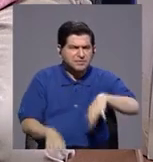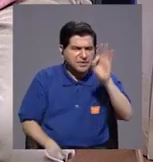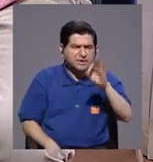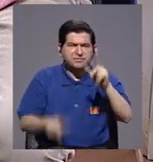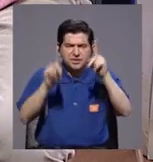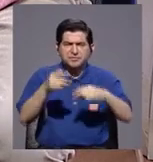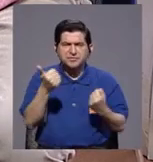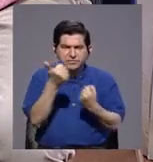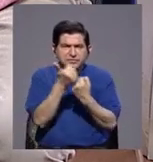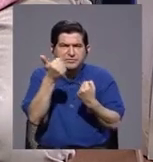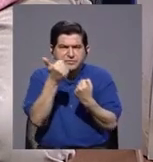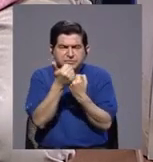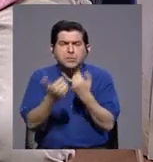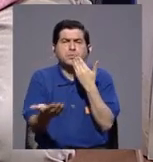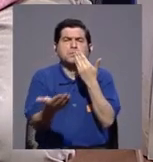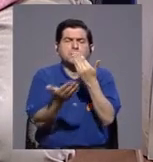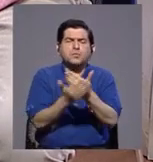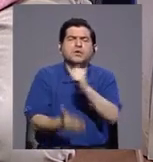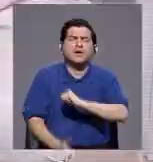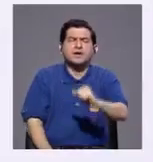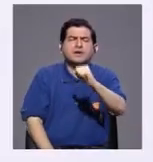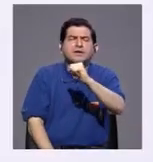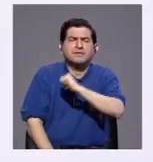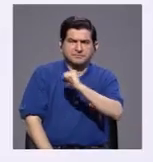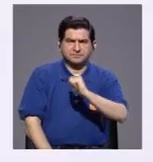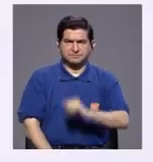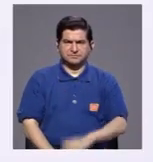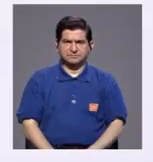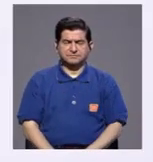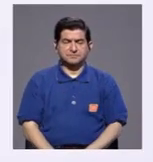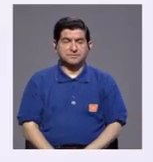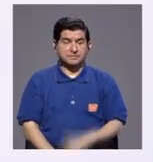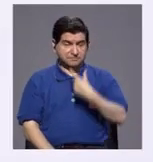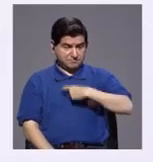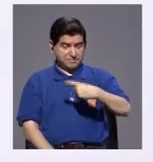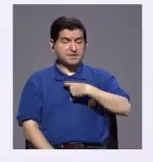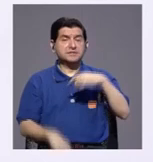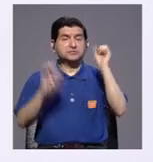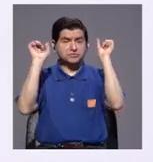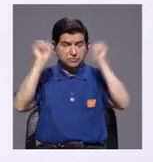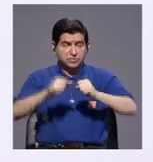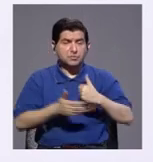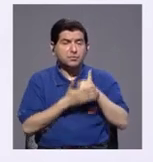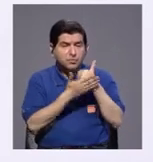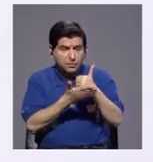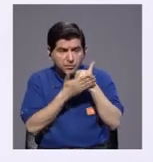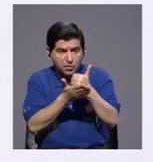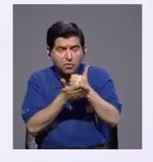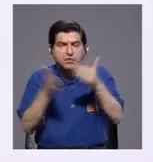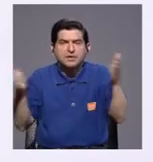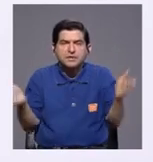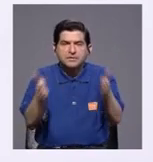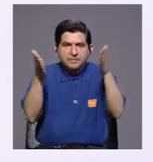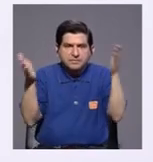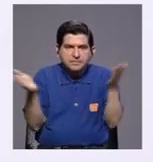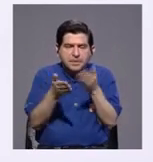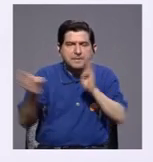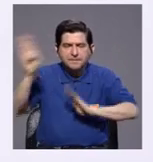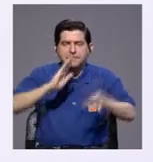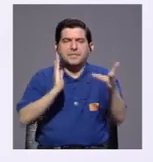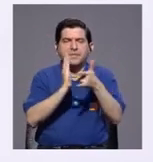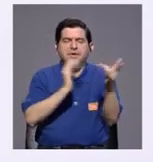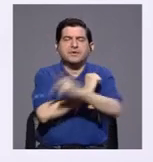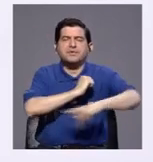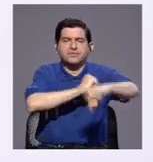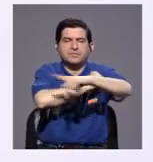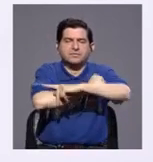colaboradores con muy buena actitud con muchas ganas de poder ayudarnos en impulsar la biotecnología en